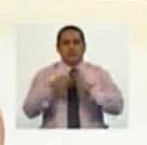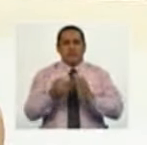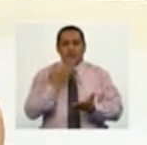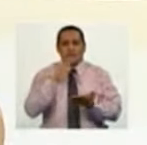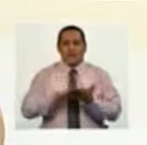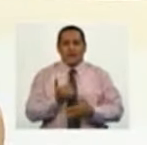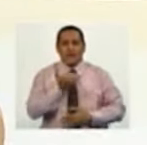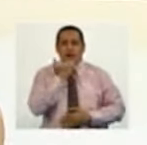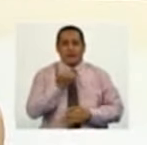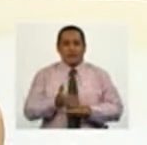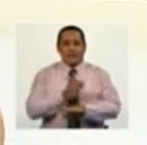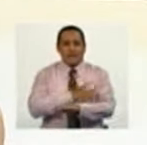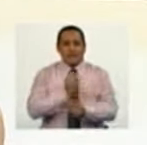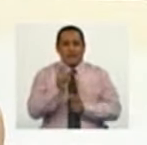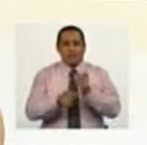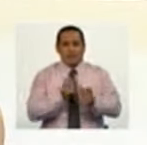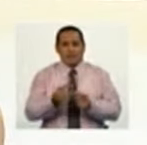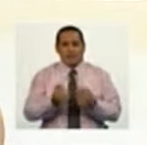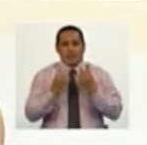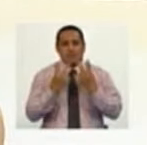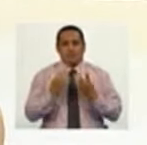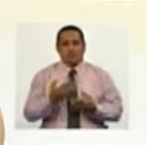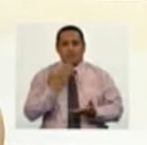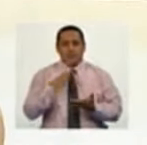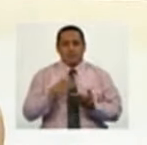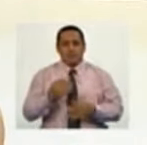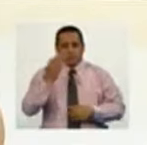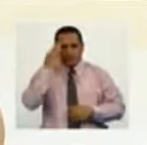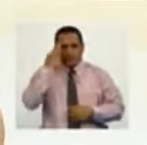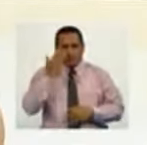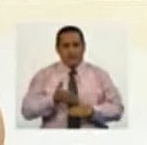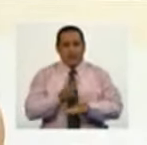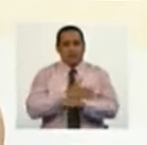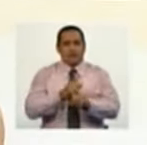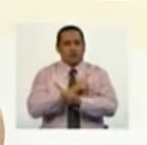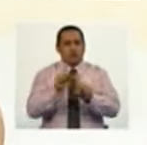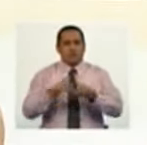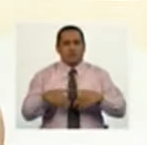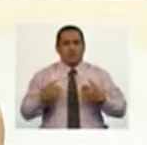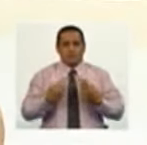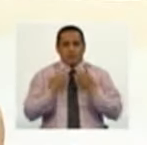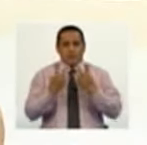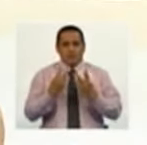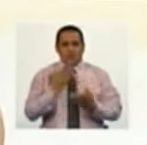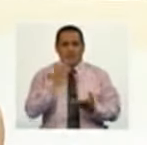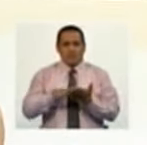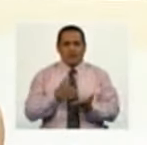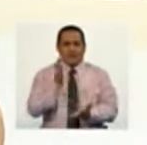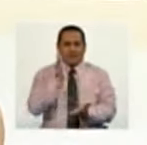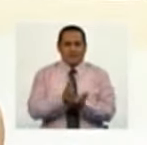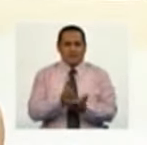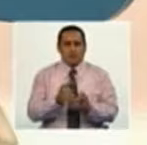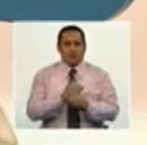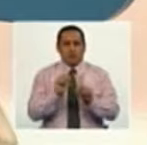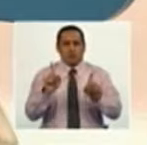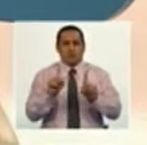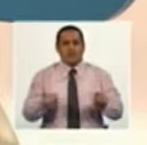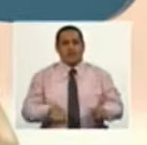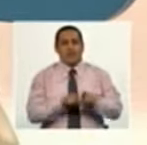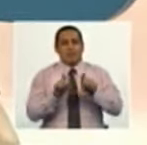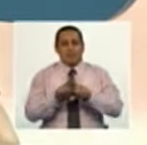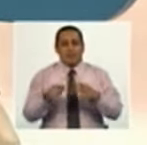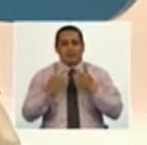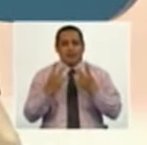consistido la falta y quiénes habían sido las personas que estaban involucradas. Como usted sabe, pues, no se puede imputar muy a la ligera una falta grave, ¿no?